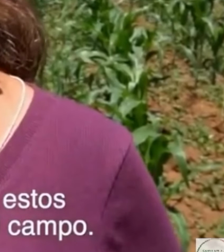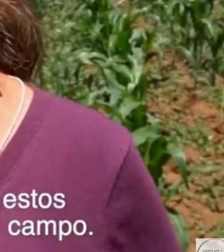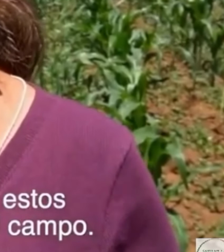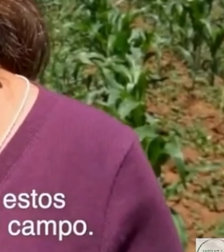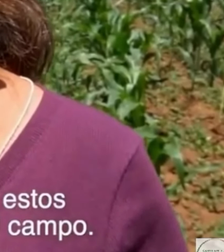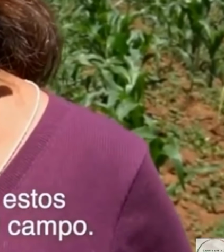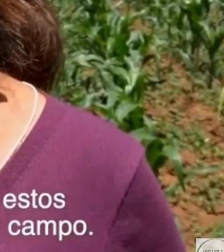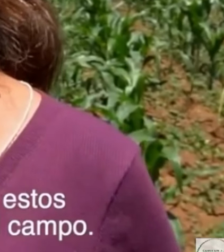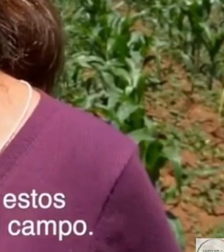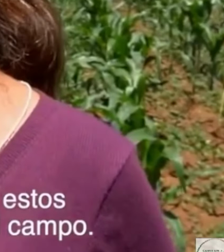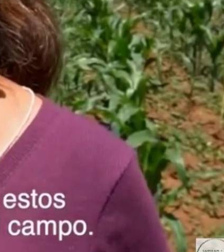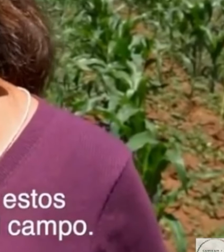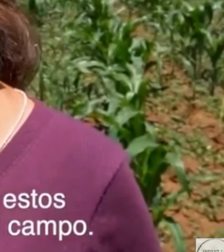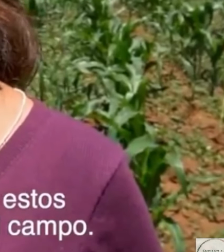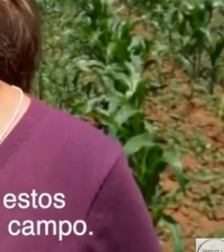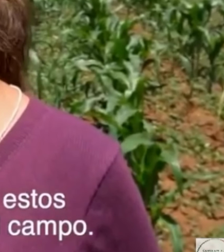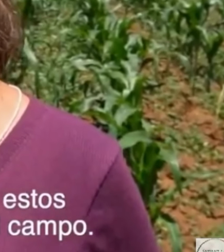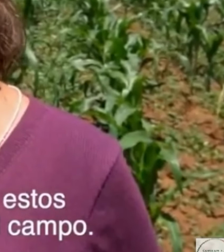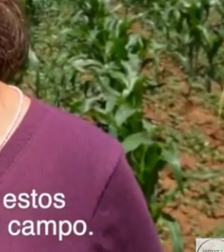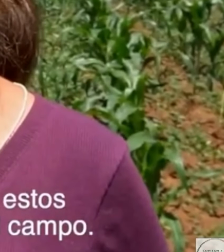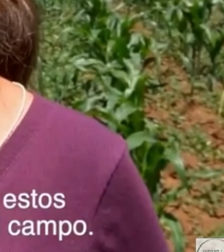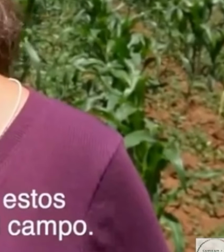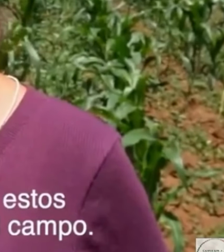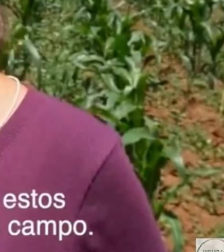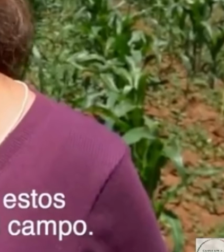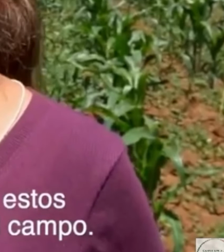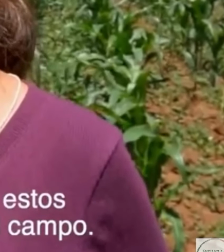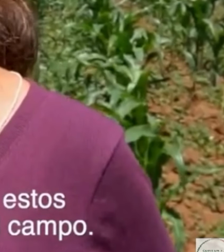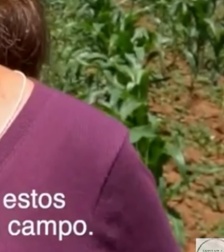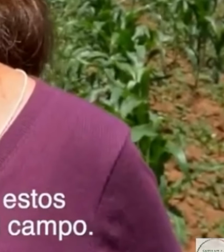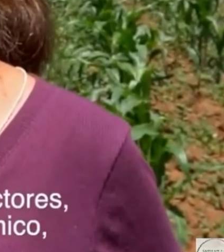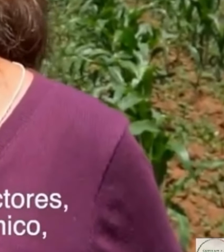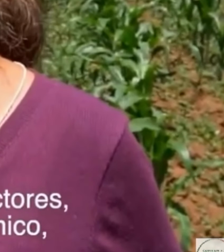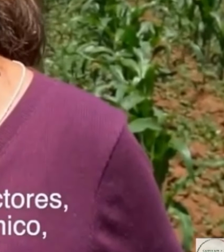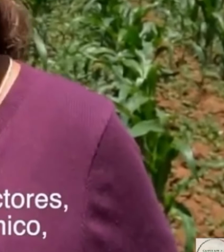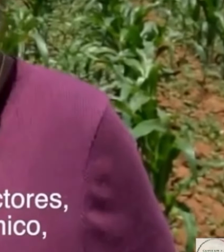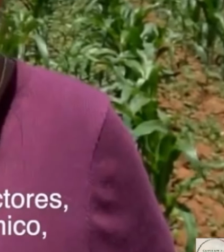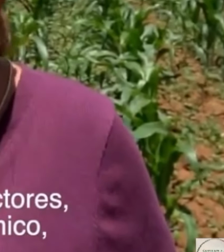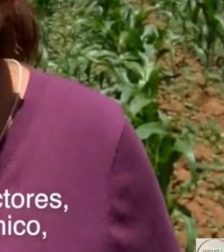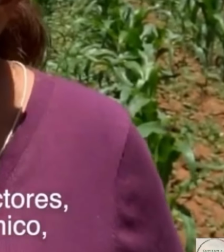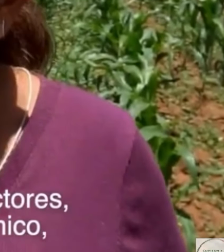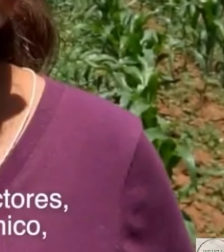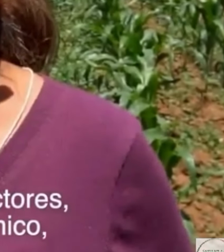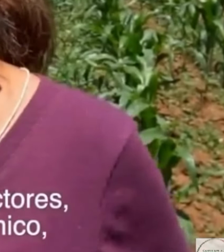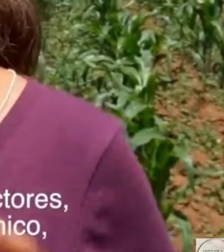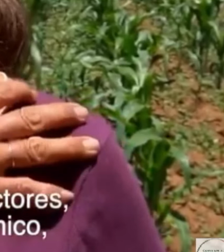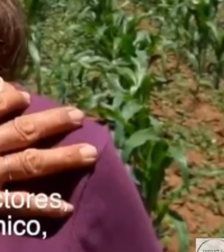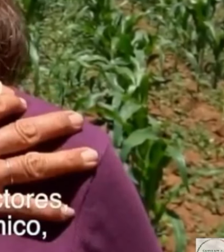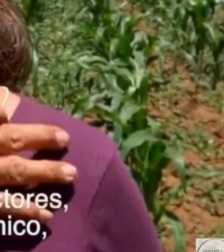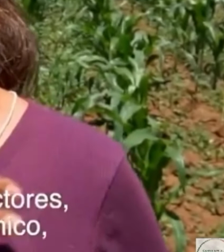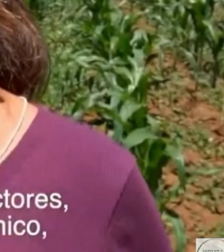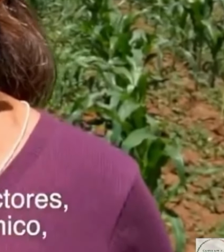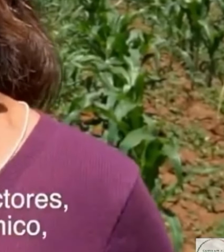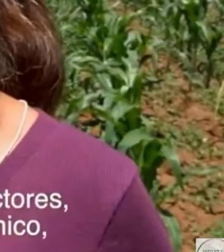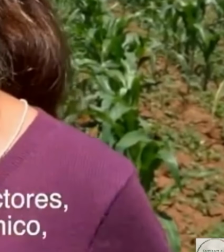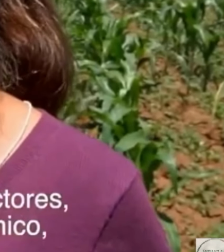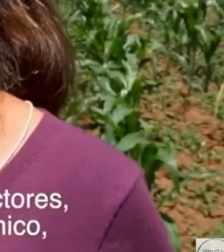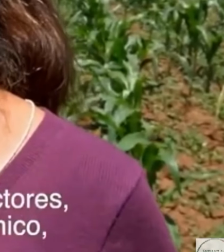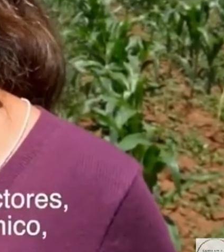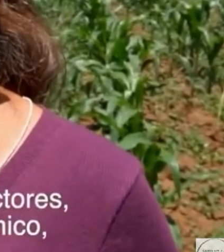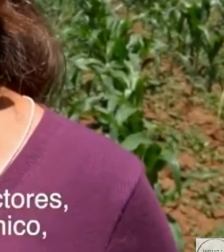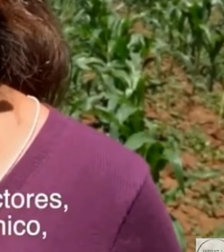disfrutar de todos estos alimentos, de todos los productos que provienen del campo. La verdad es muy bueno para nuestros productores porque